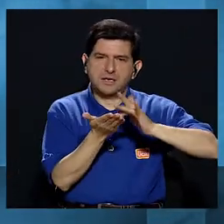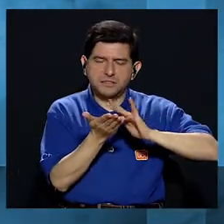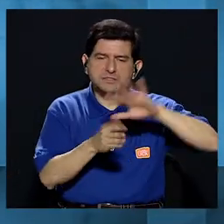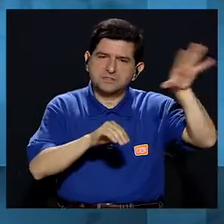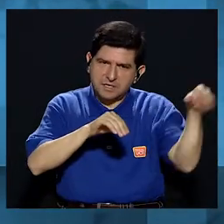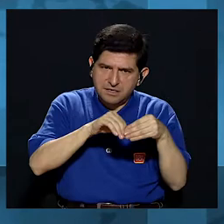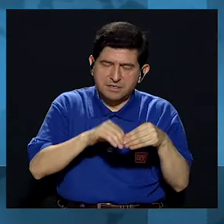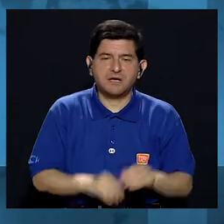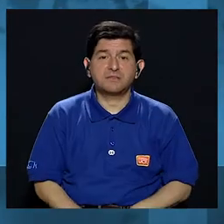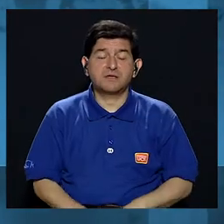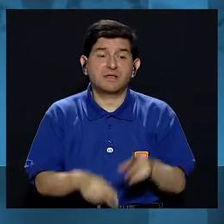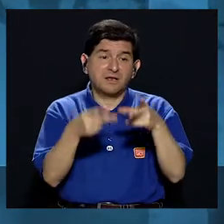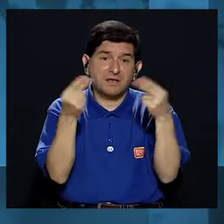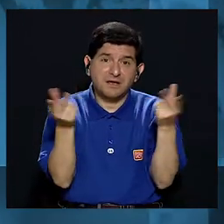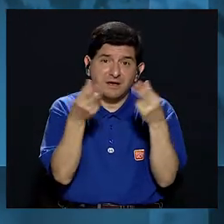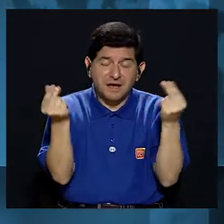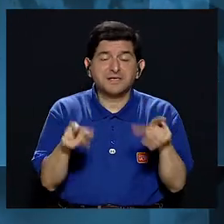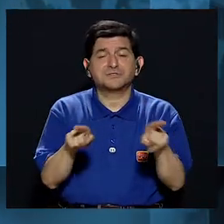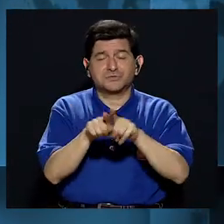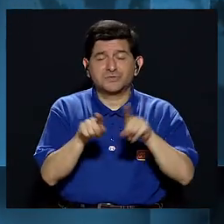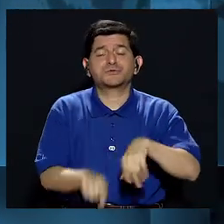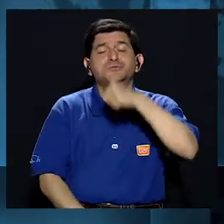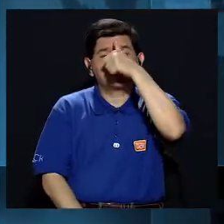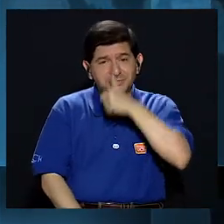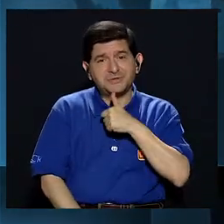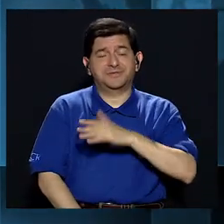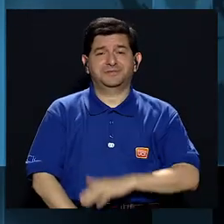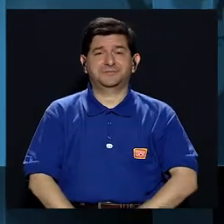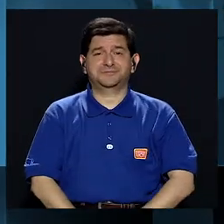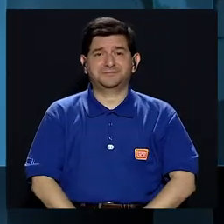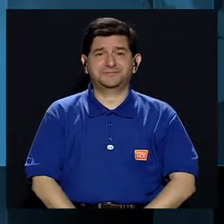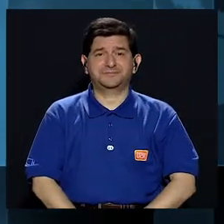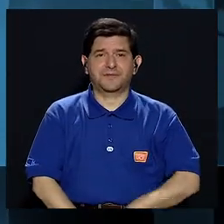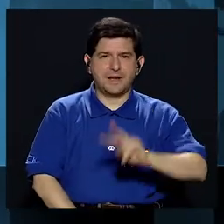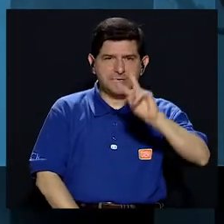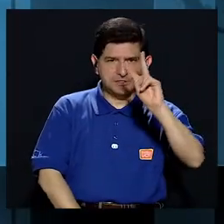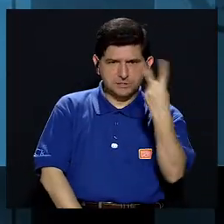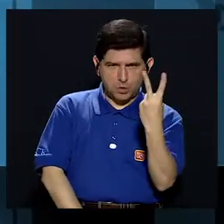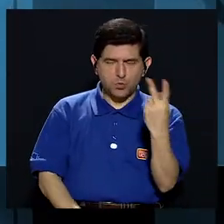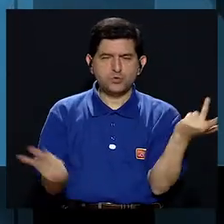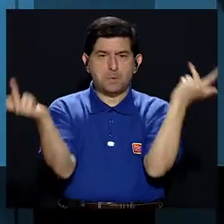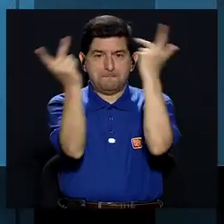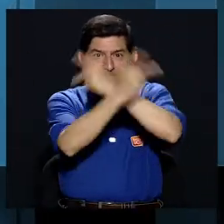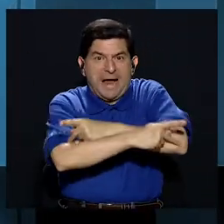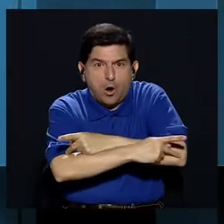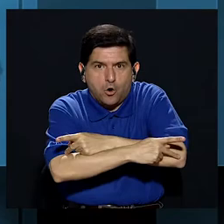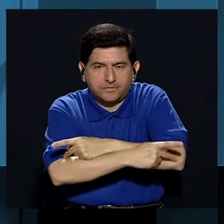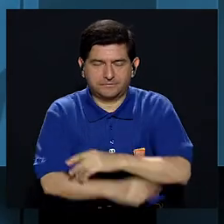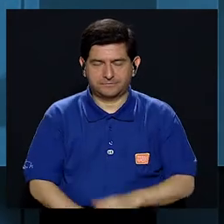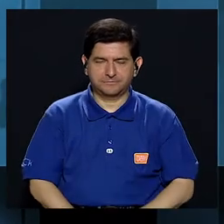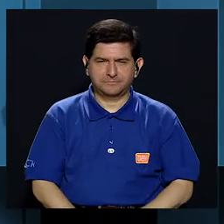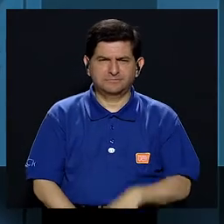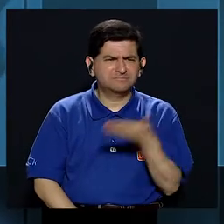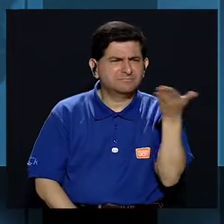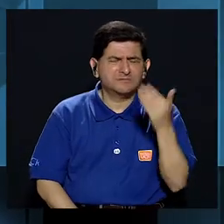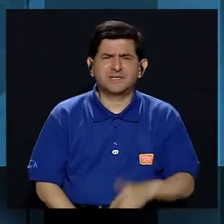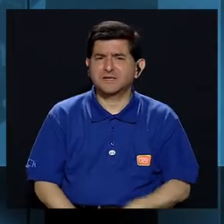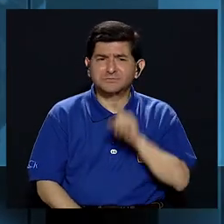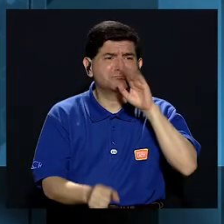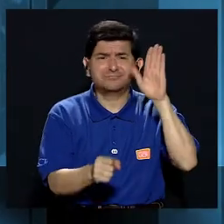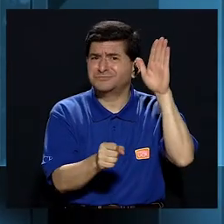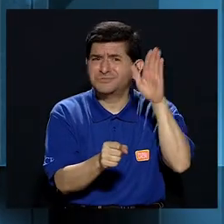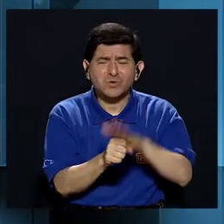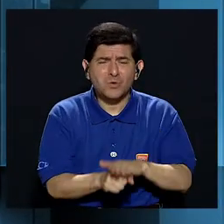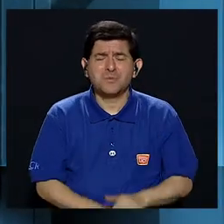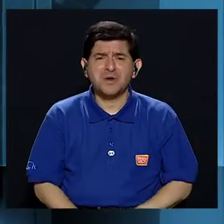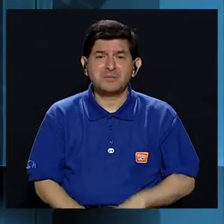que también se realizan por la vía privada. El segundo punto es más grave aún y tiene que ver con el